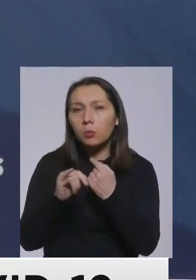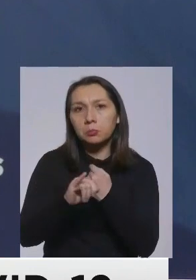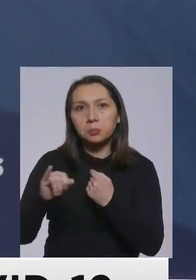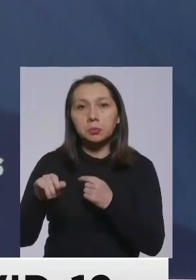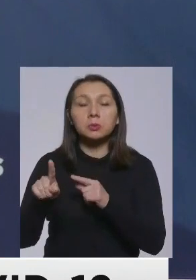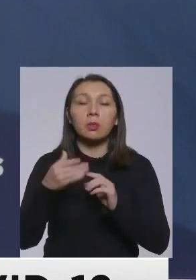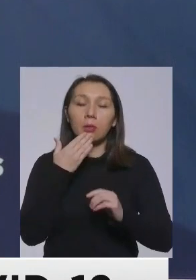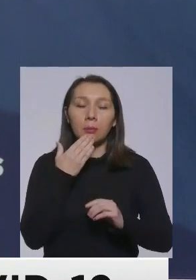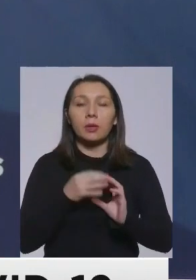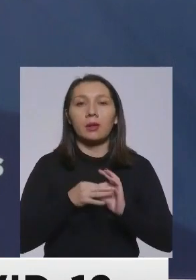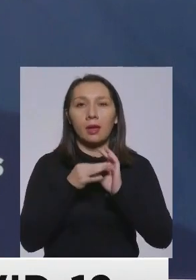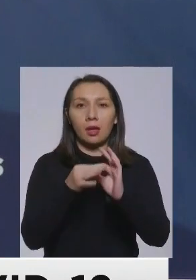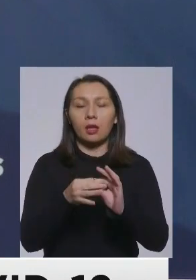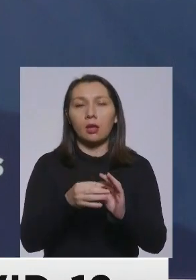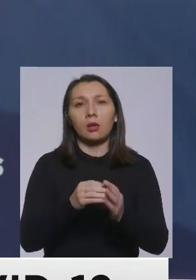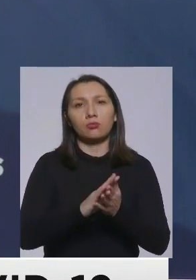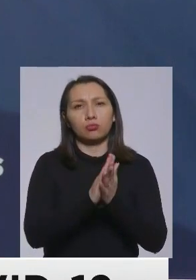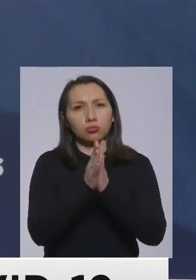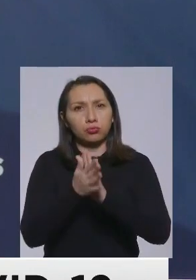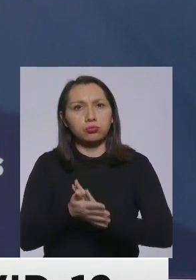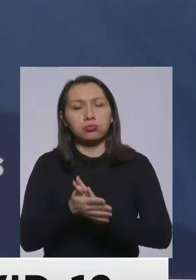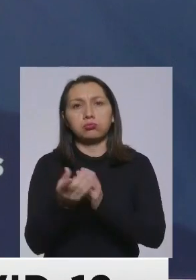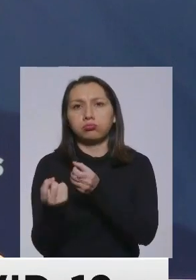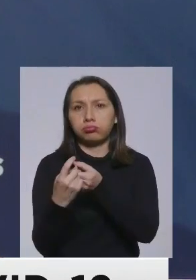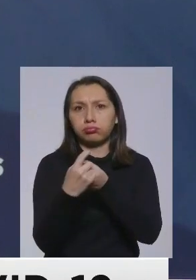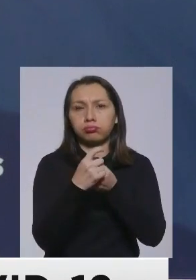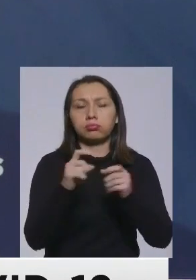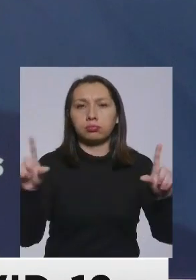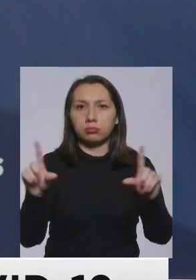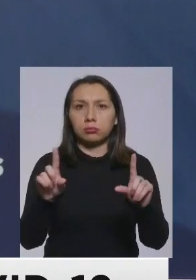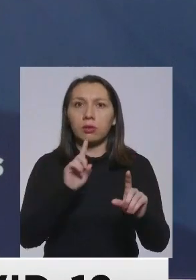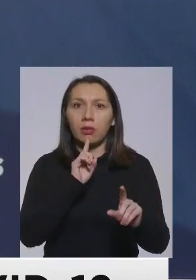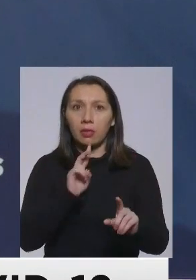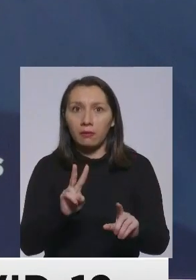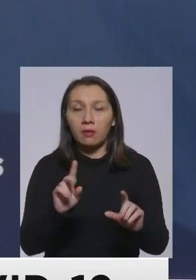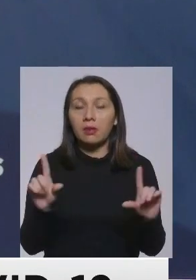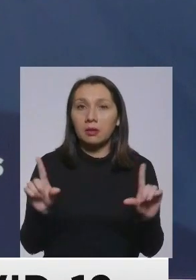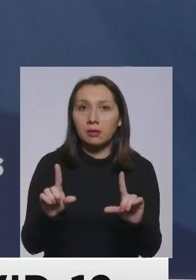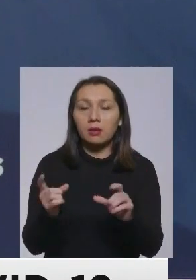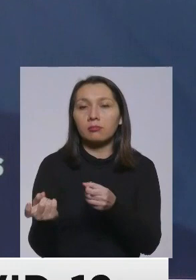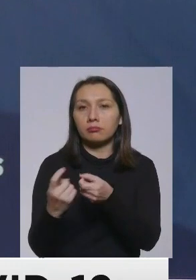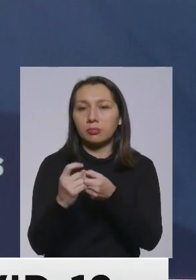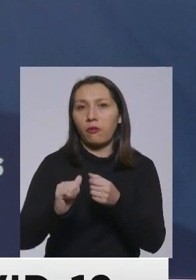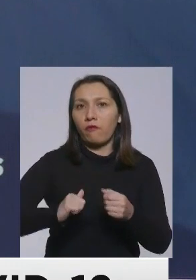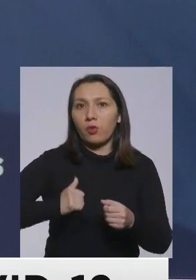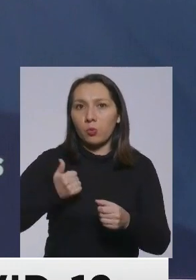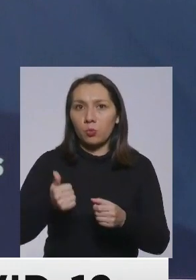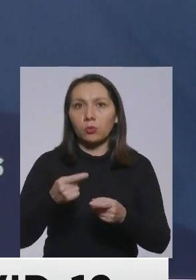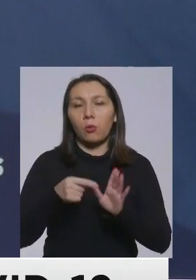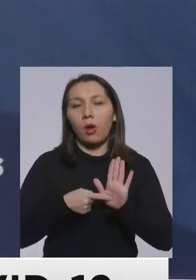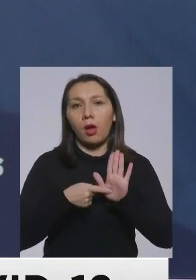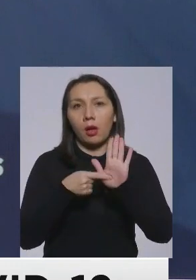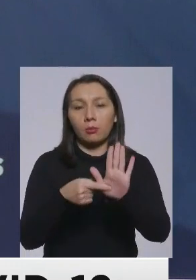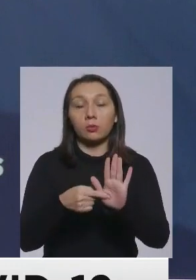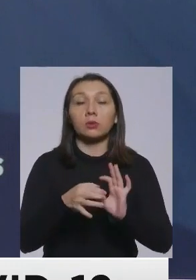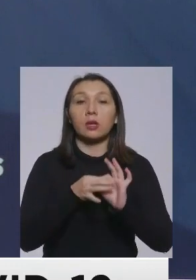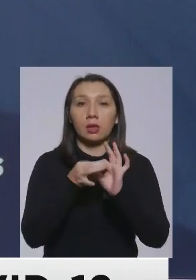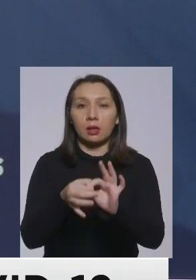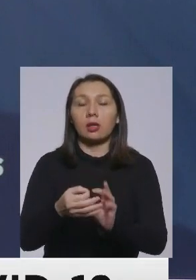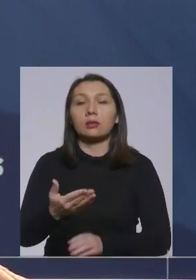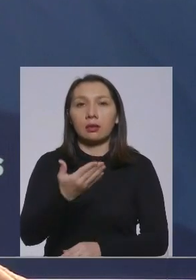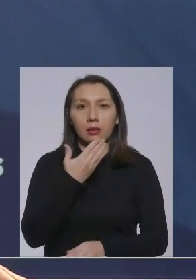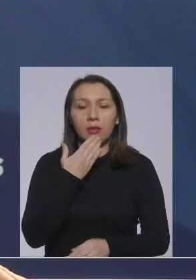agradezco a todos los canales de televisión que voluntariamente se unen a esta transmisión y agradezco